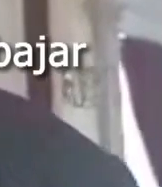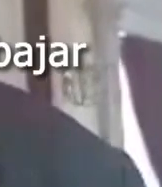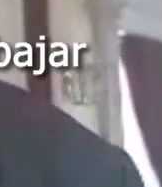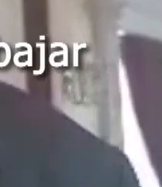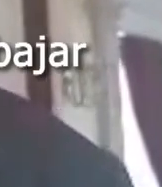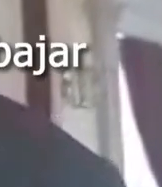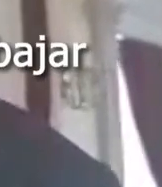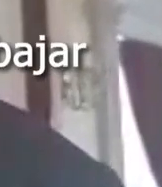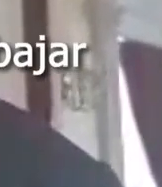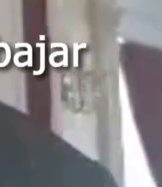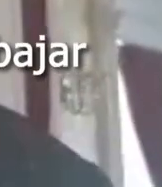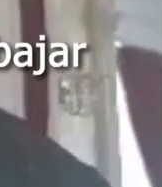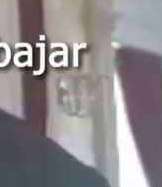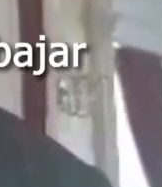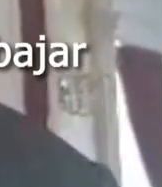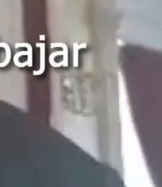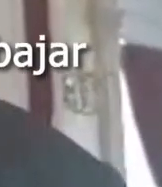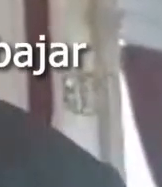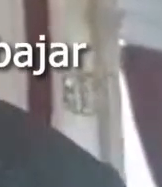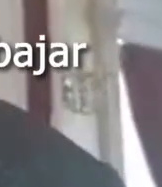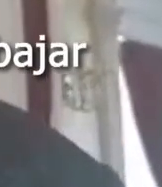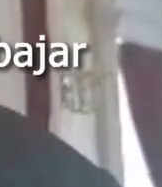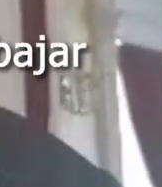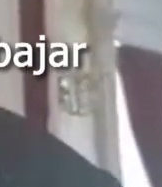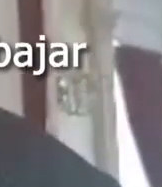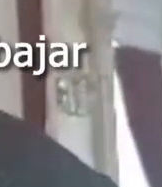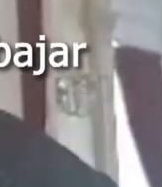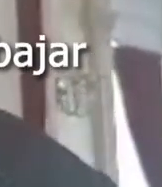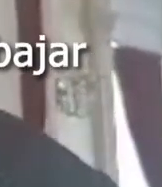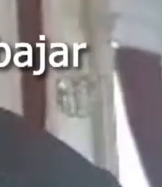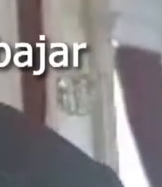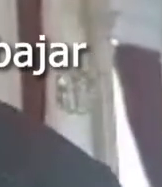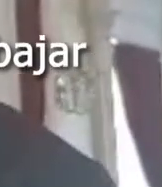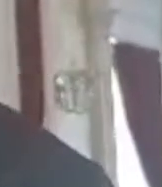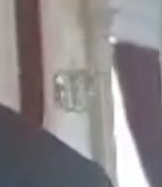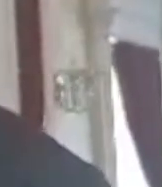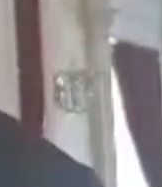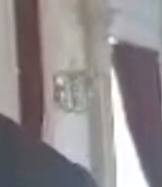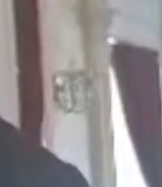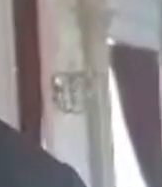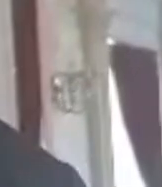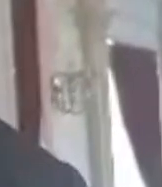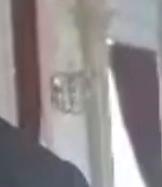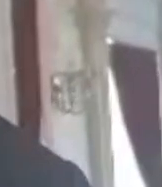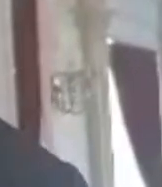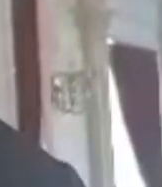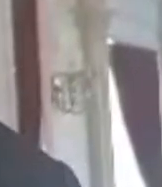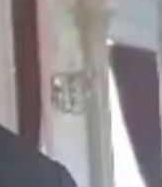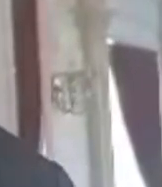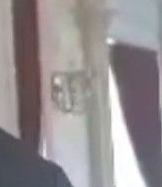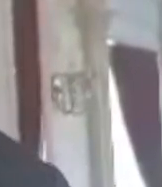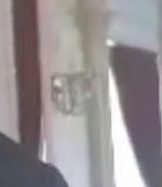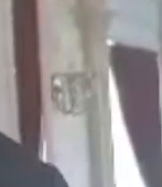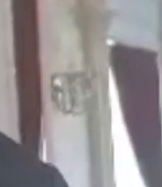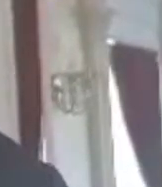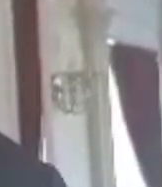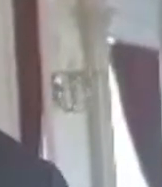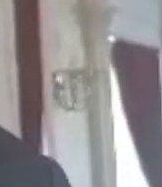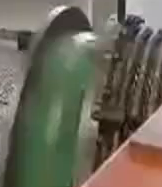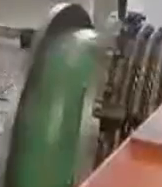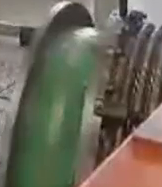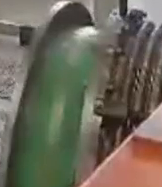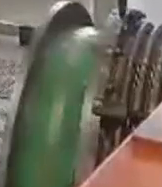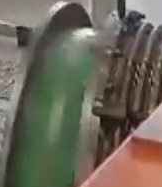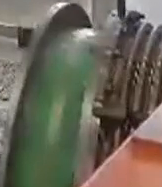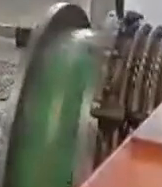Estamos muy felices y muy contentos con el trabajar con los colegas cubanos y él desearía que esto se desarrollara aún